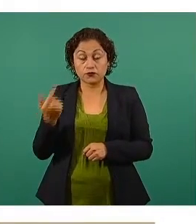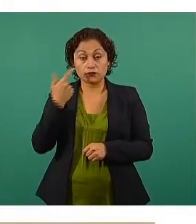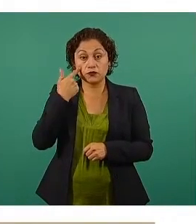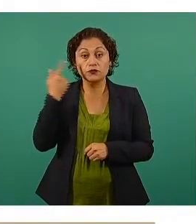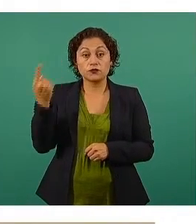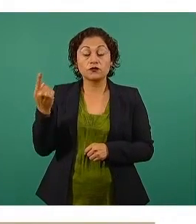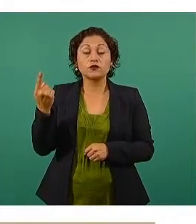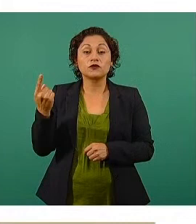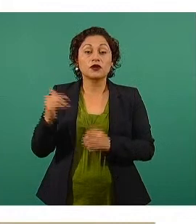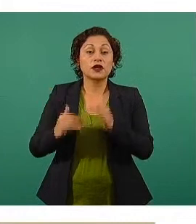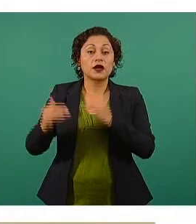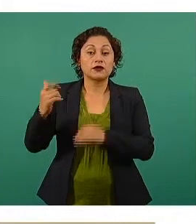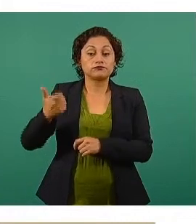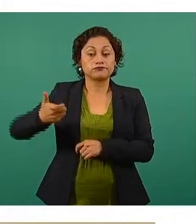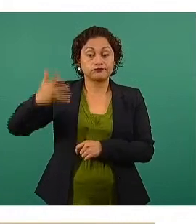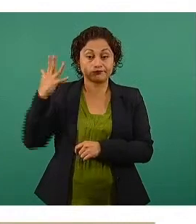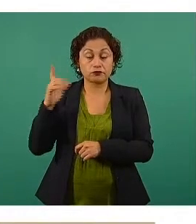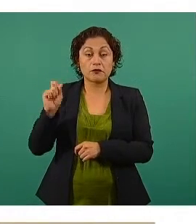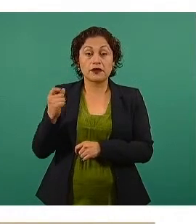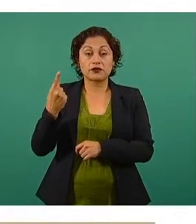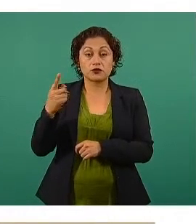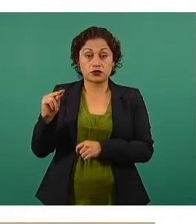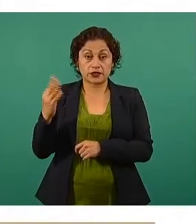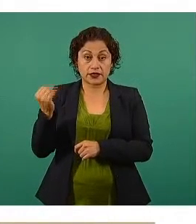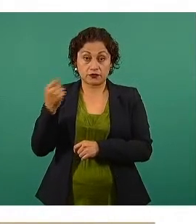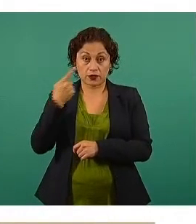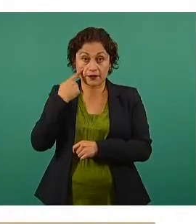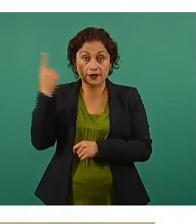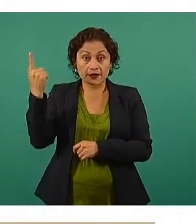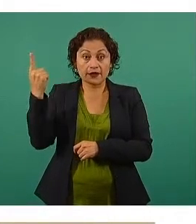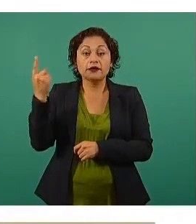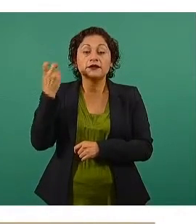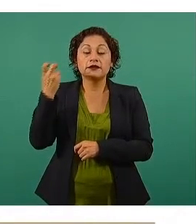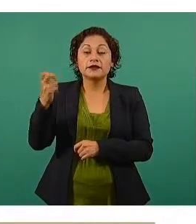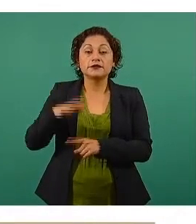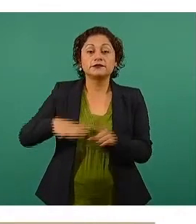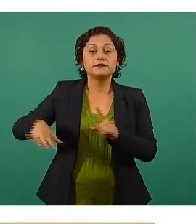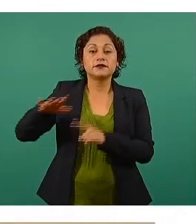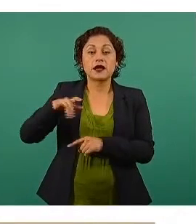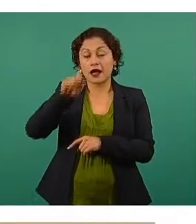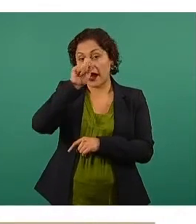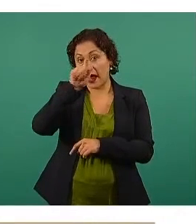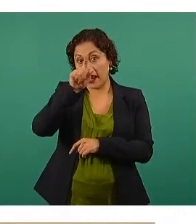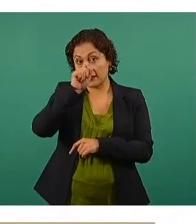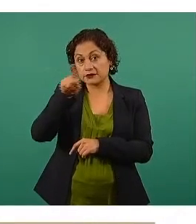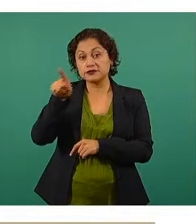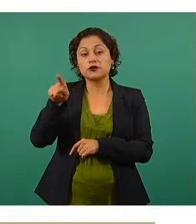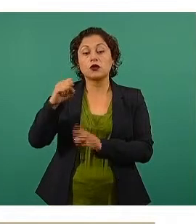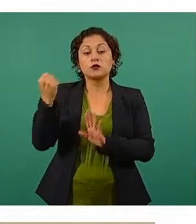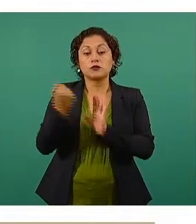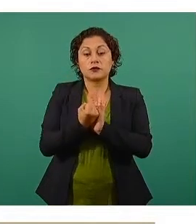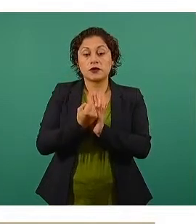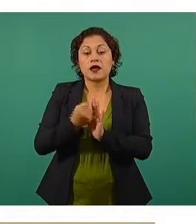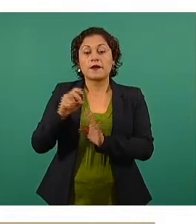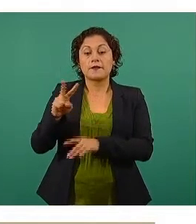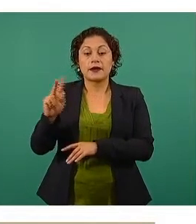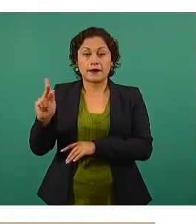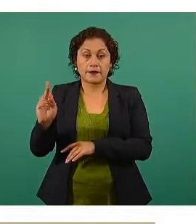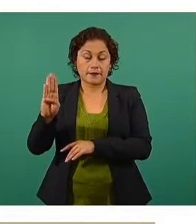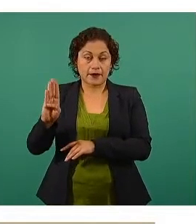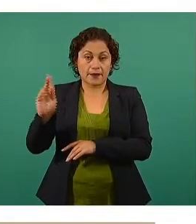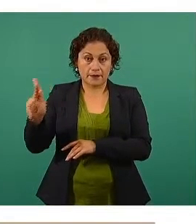con 21 pesos con 89 centavos por litro, se encontraron en Ocotlán, Jalisco, con la marca BP y en